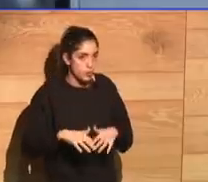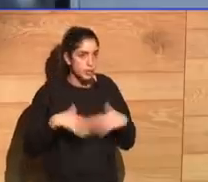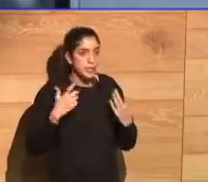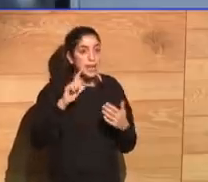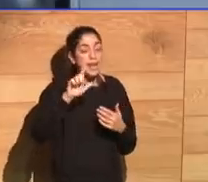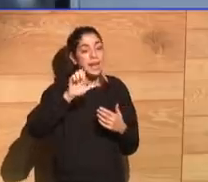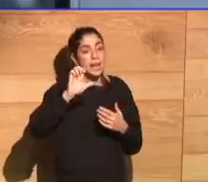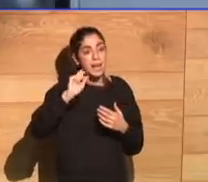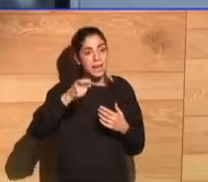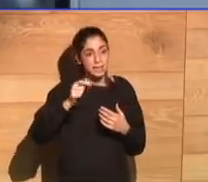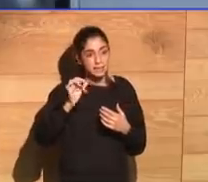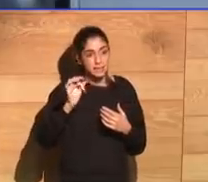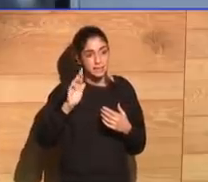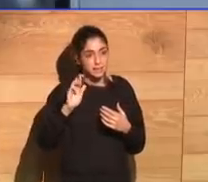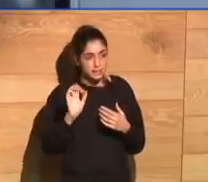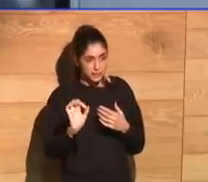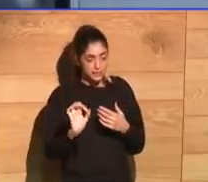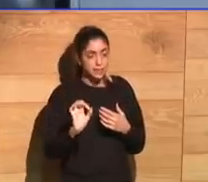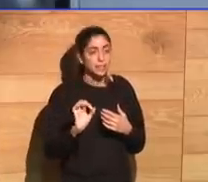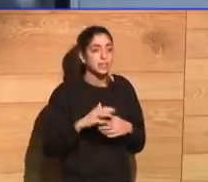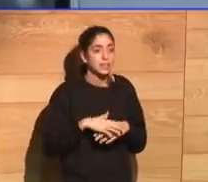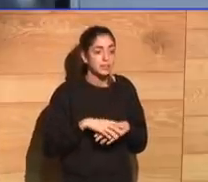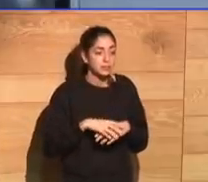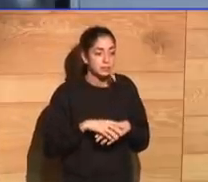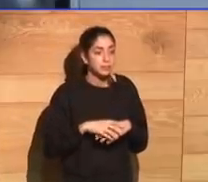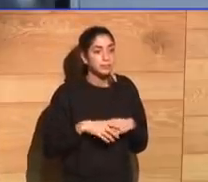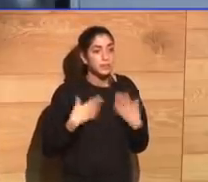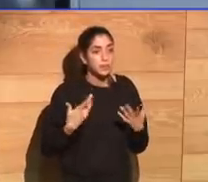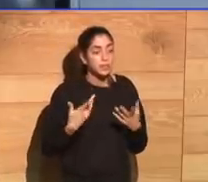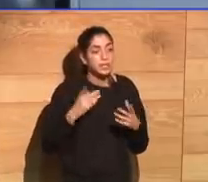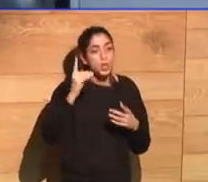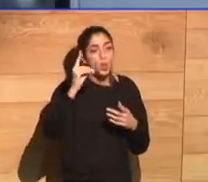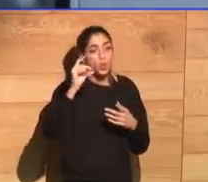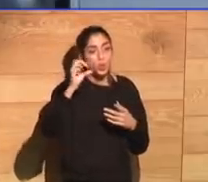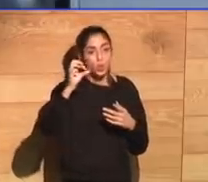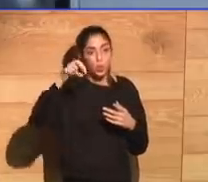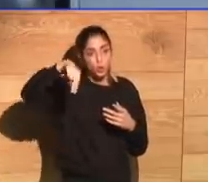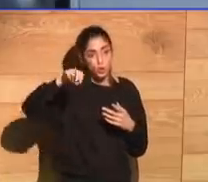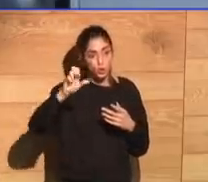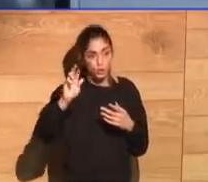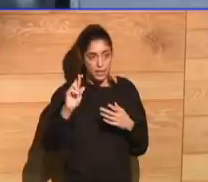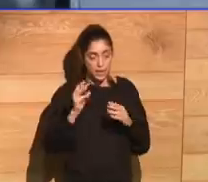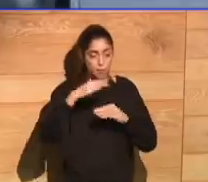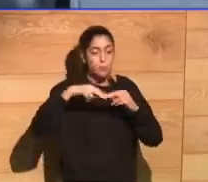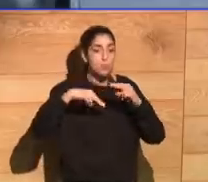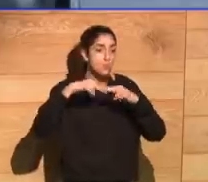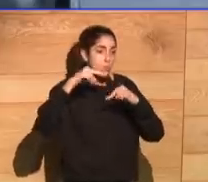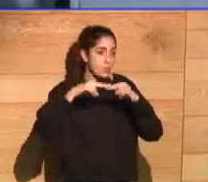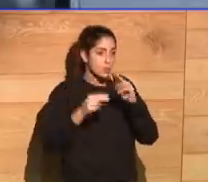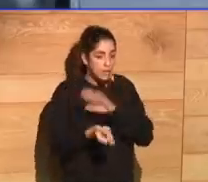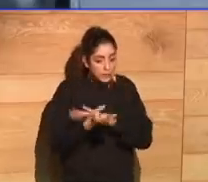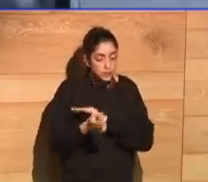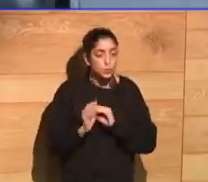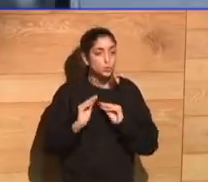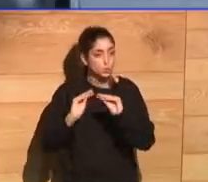el principio. Pero es una cosa tan extraña que incluso cuando Donner hace teóricamente su montaje, que esto también tiene una historia, porque no es exactamente su